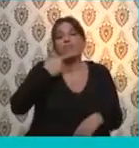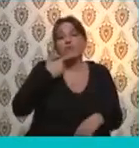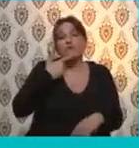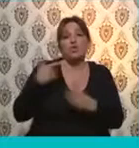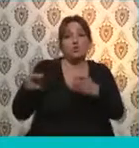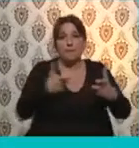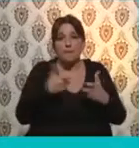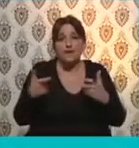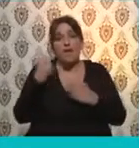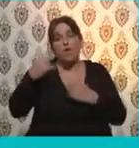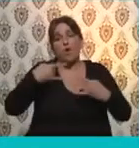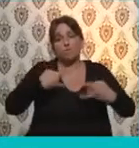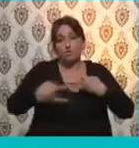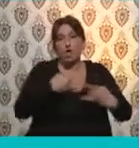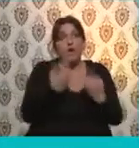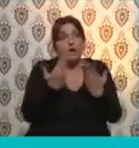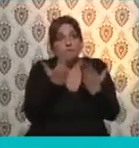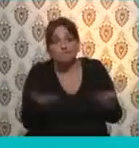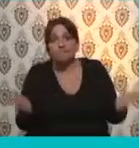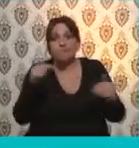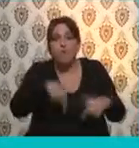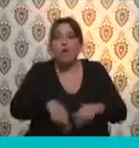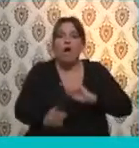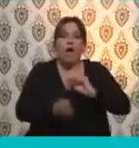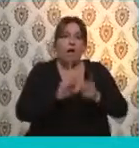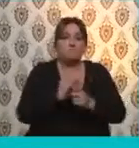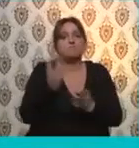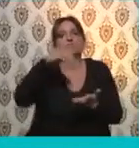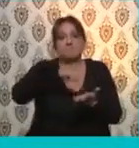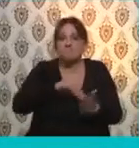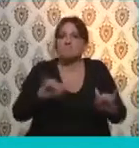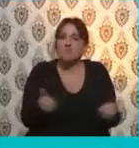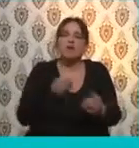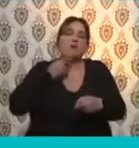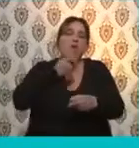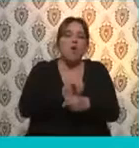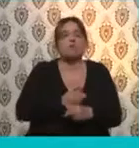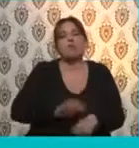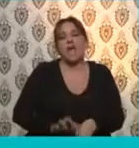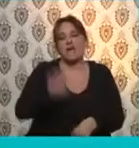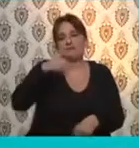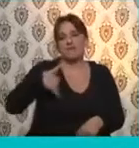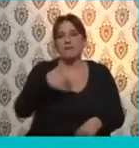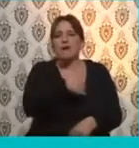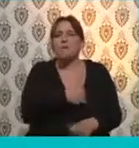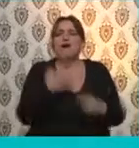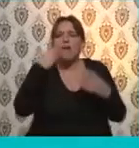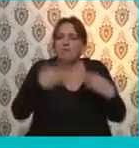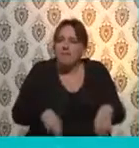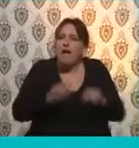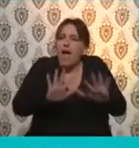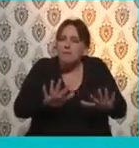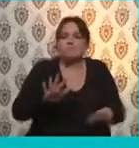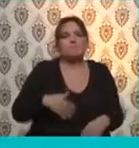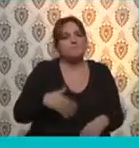que hoy nos abre las puertas para que podamos hacer esta 11ª edición del Movimiento SER contra el cáncer de mama, que la verdad que es una causa